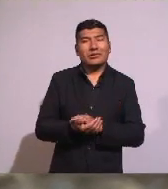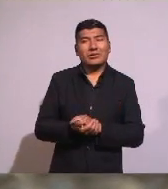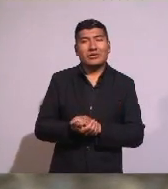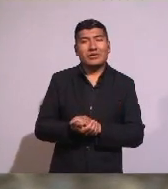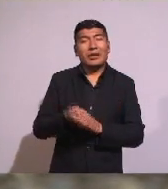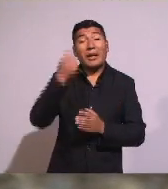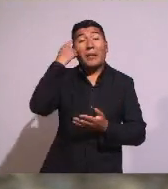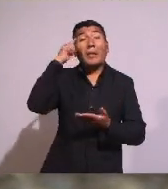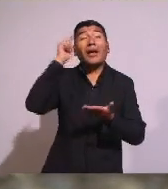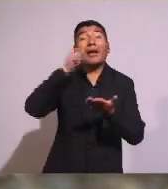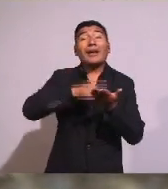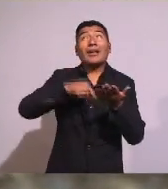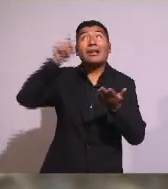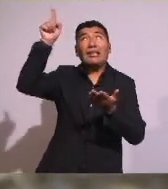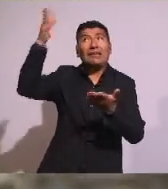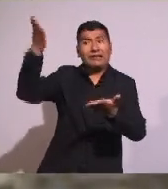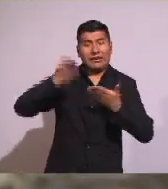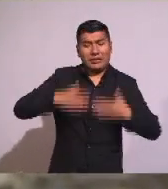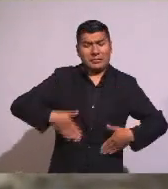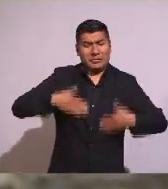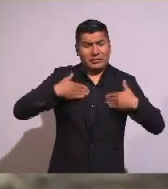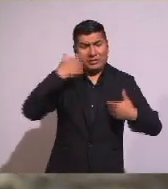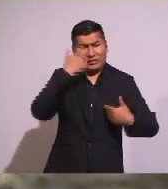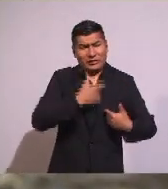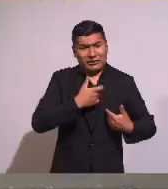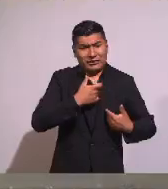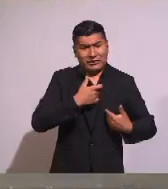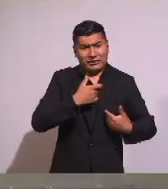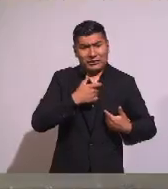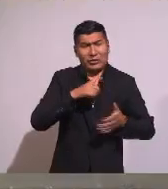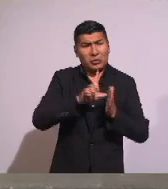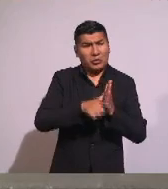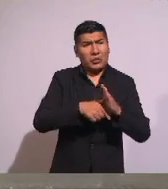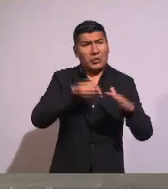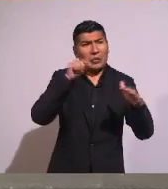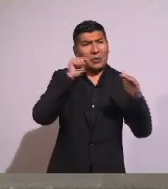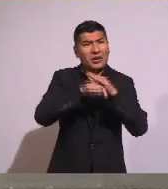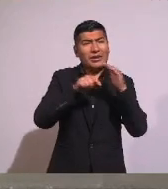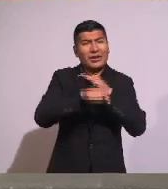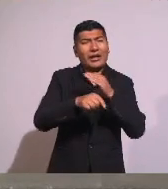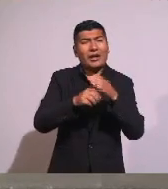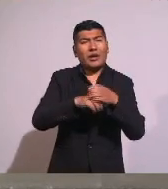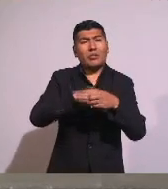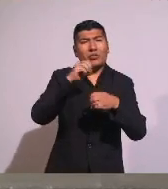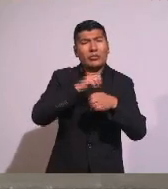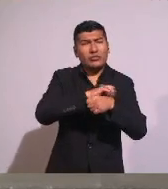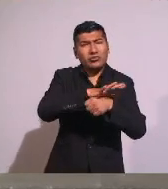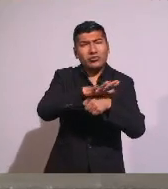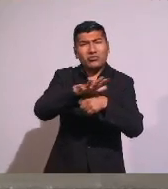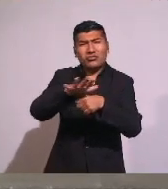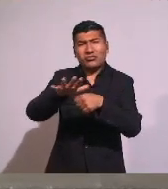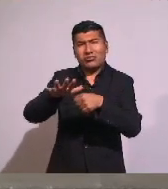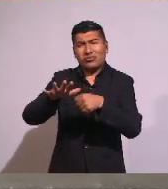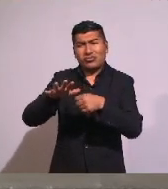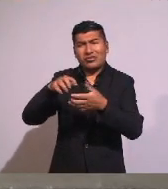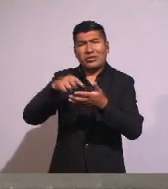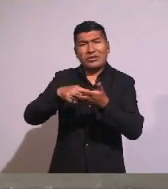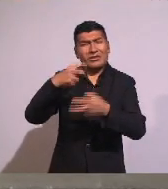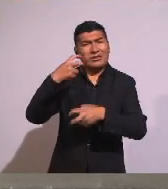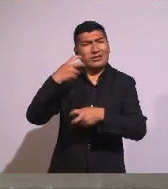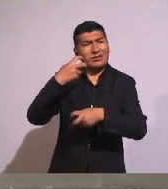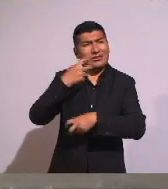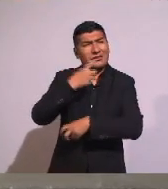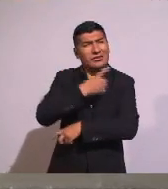para que no se ha dado la vida para matarnos luego con pandemias como el coronavirus que estos días nos